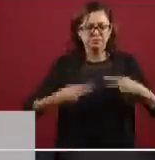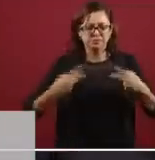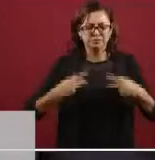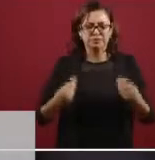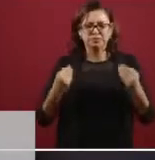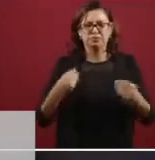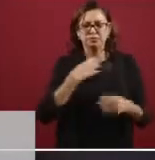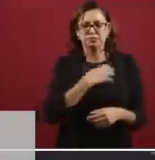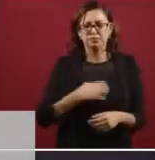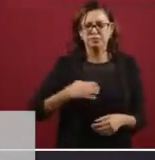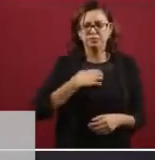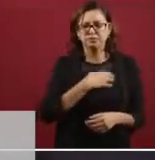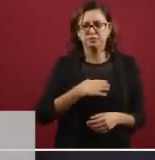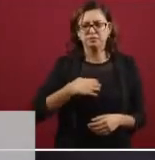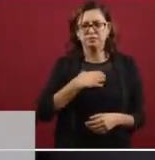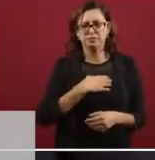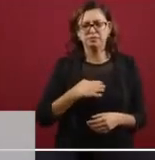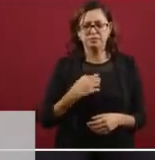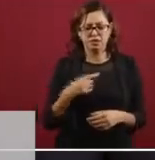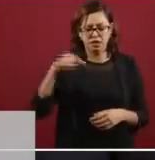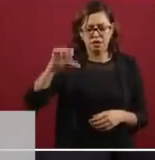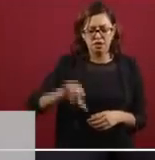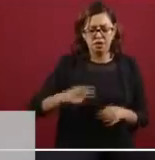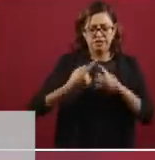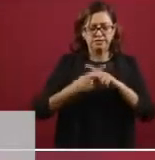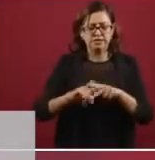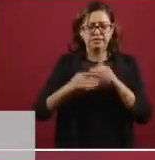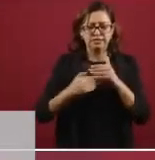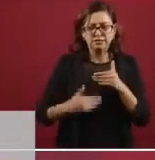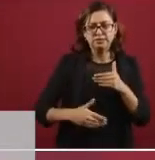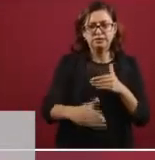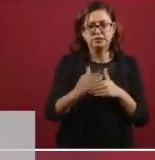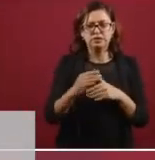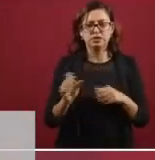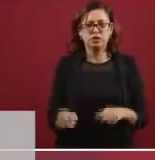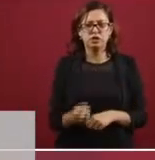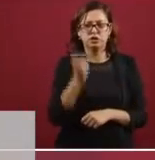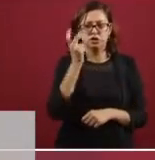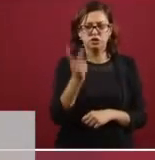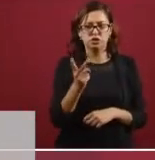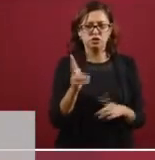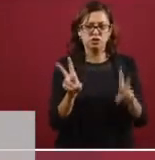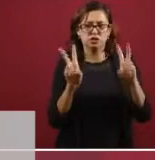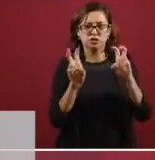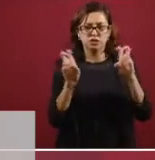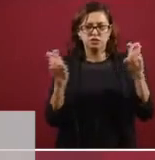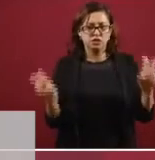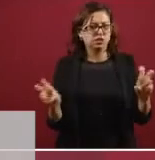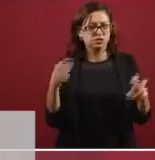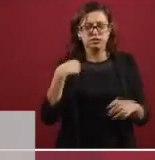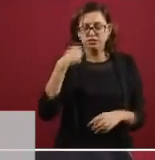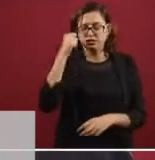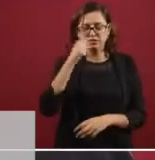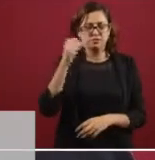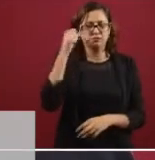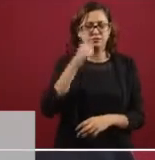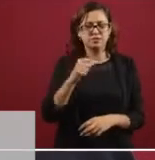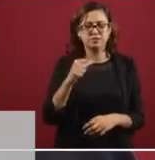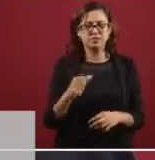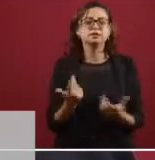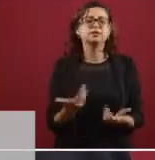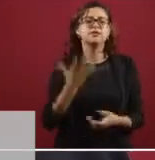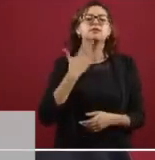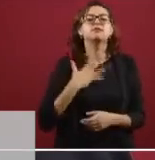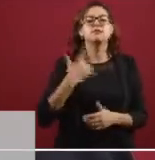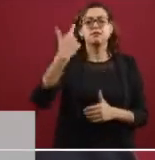Hace señalamientos importantes al gobernador de Morelos, Cuauhtémoc Blanco, y le pide atender la situación vergonzosa en la que se encuentran los caminos en